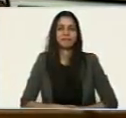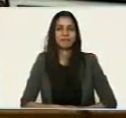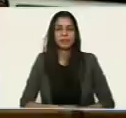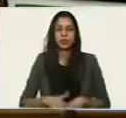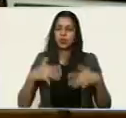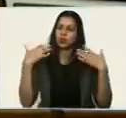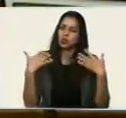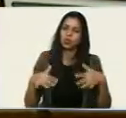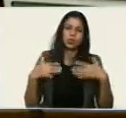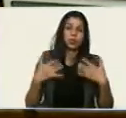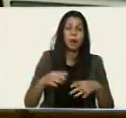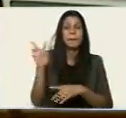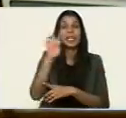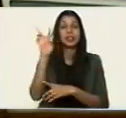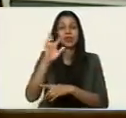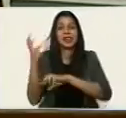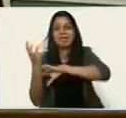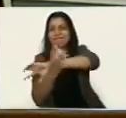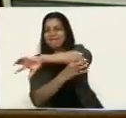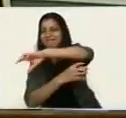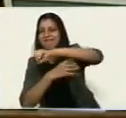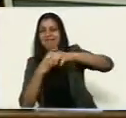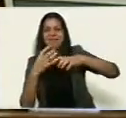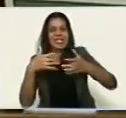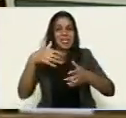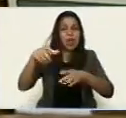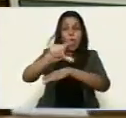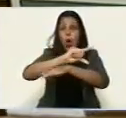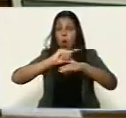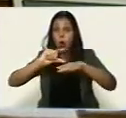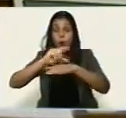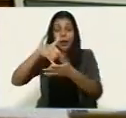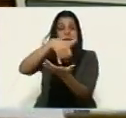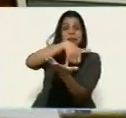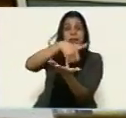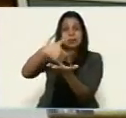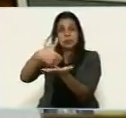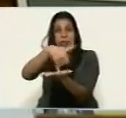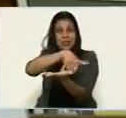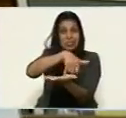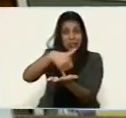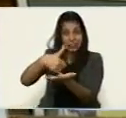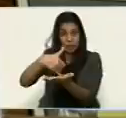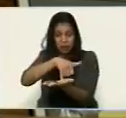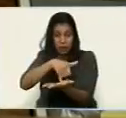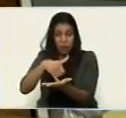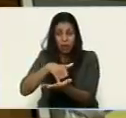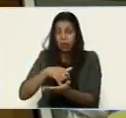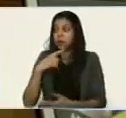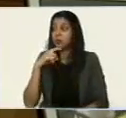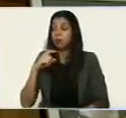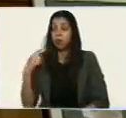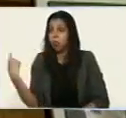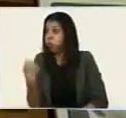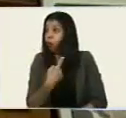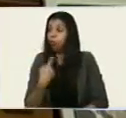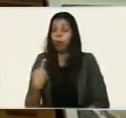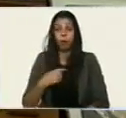Muy débil estaba el Estado, muy débil. Tan débil estaba que no nos atrevíamos ni